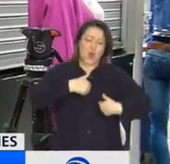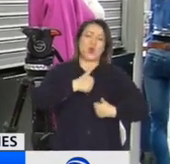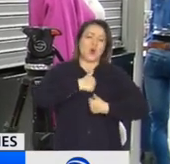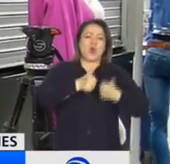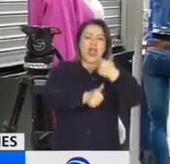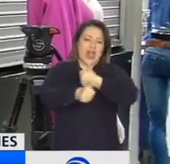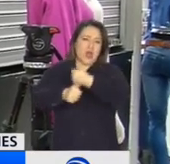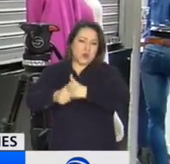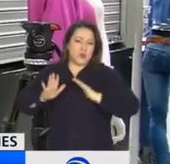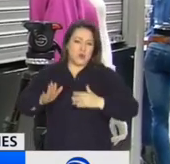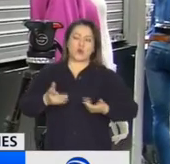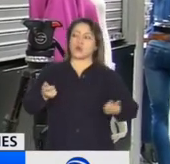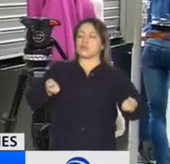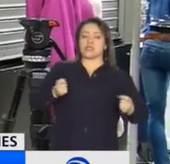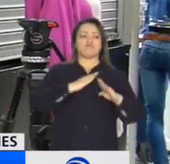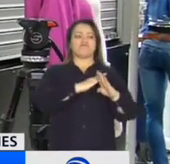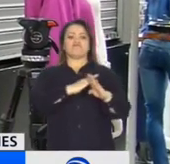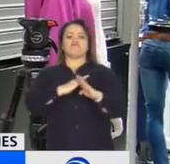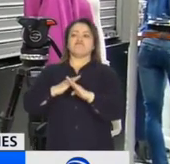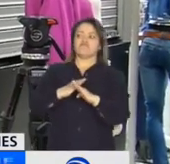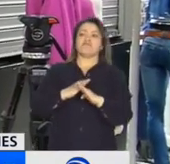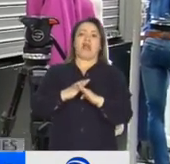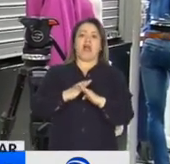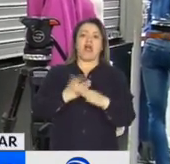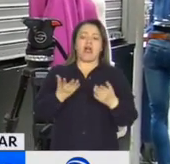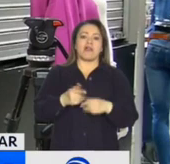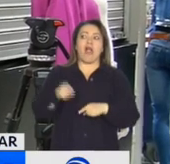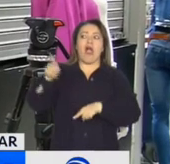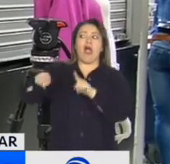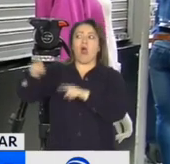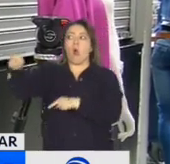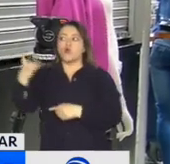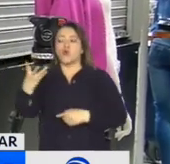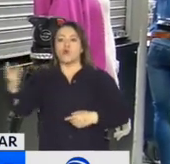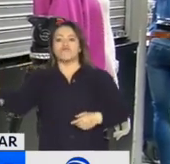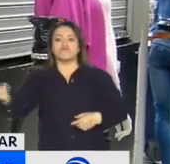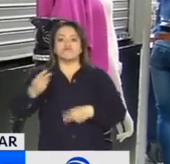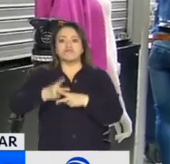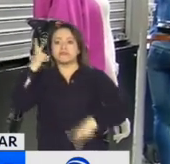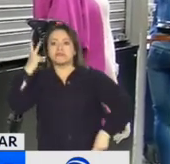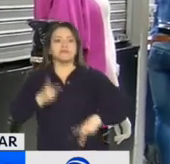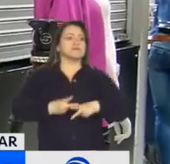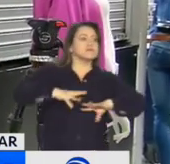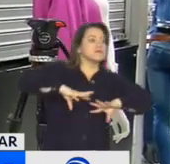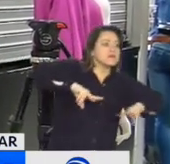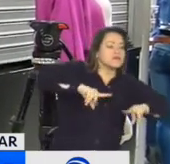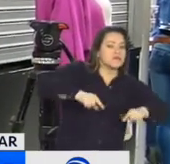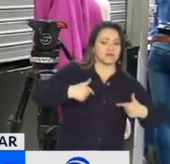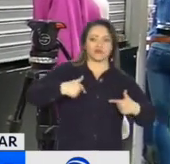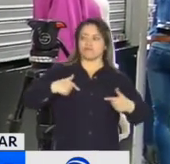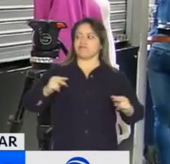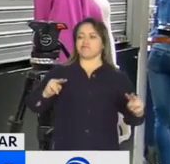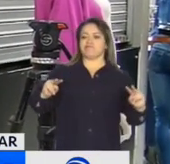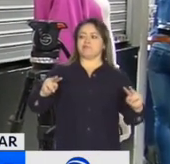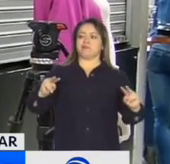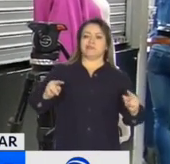esa disminución en el factor de oportunidad que se le da muchas veces a los delincuentes, pues es realmente importante.